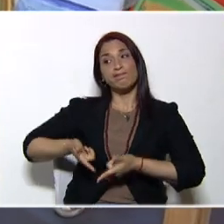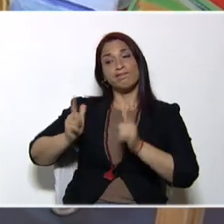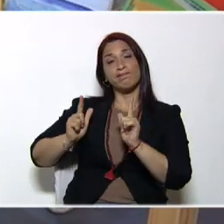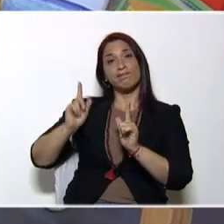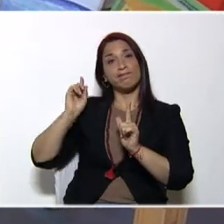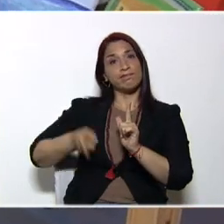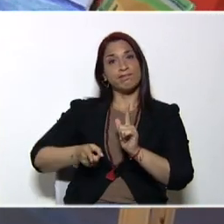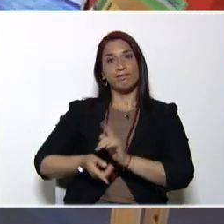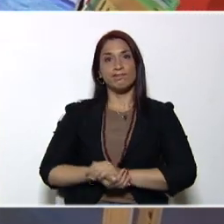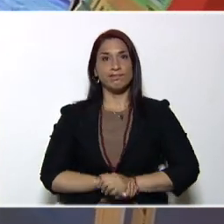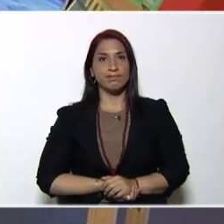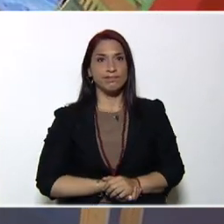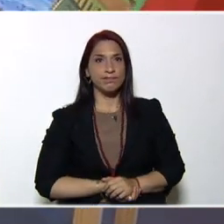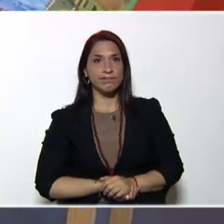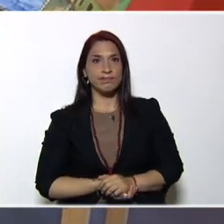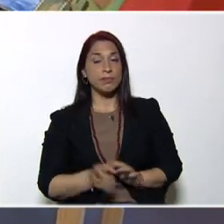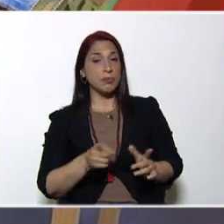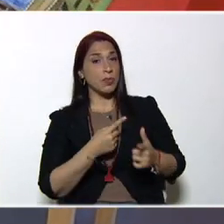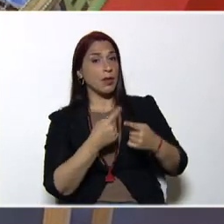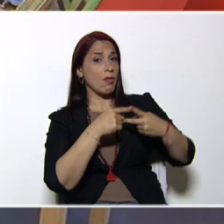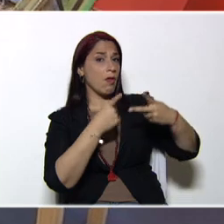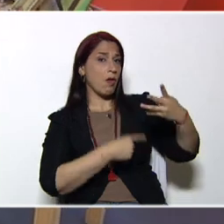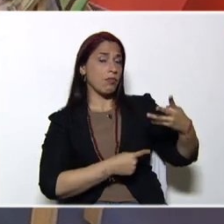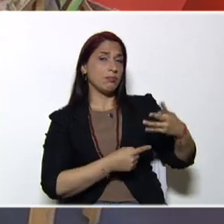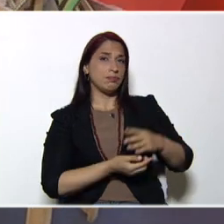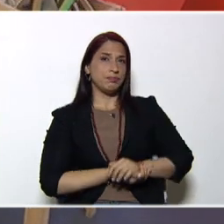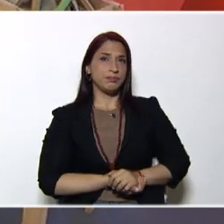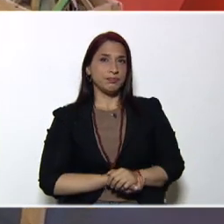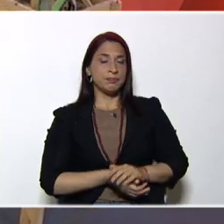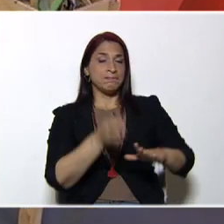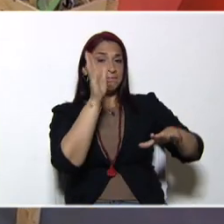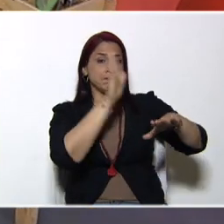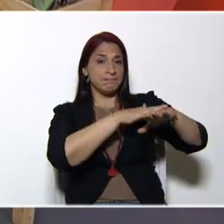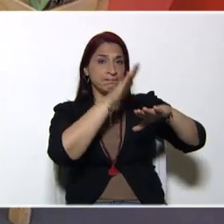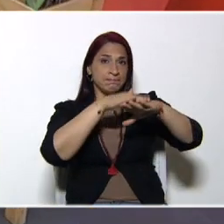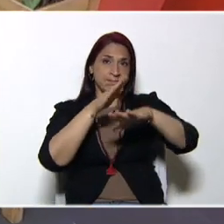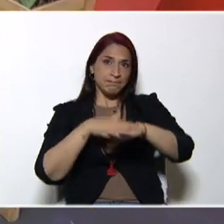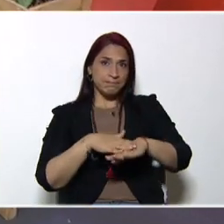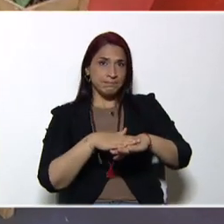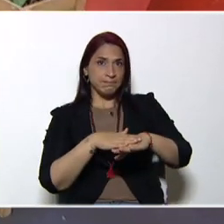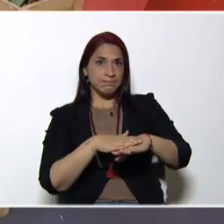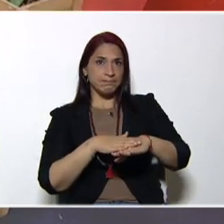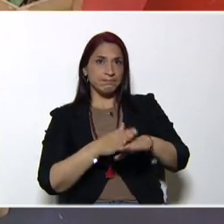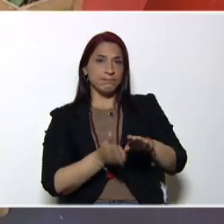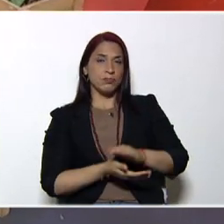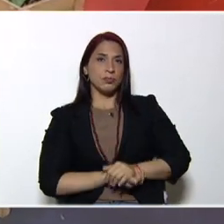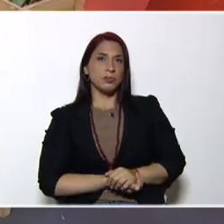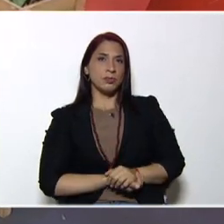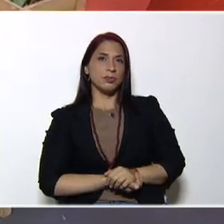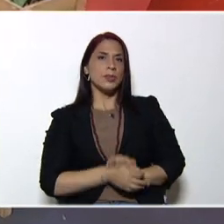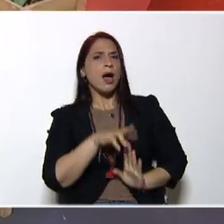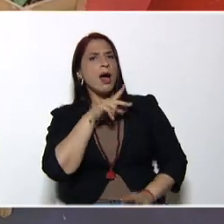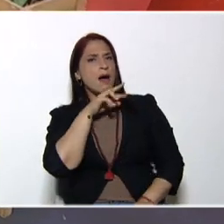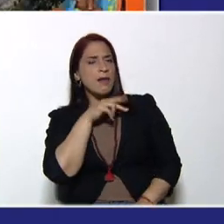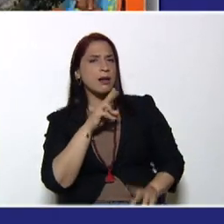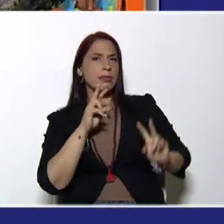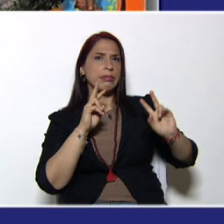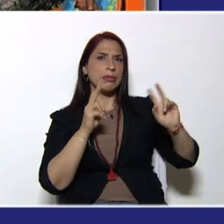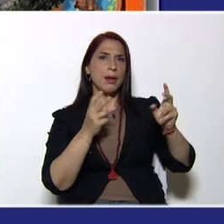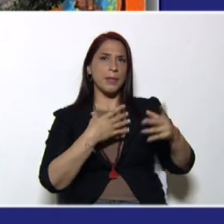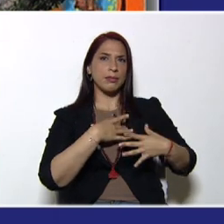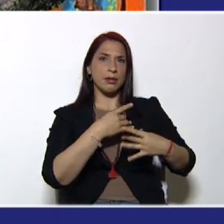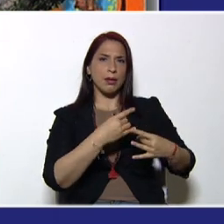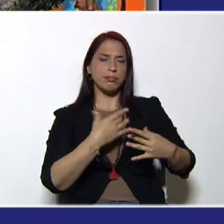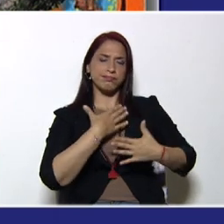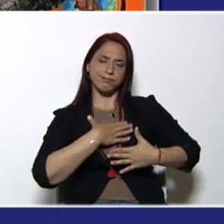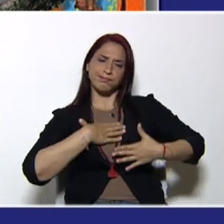Sí, señor. Entonces, fíjense, otra de las cosas que entonces sucede es que, oye, Rey nos está hablando de un tema muy interesante. Oye, está